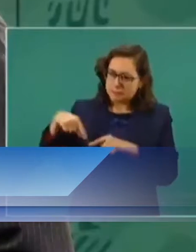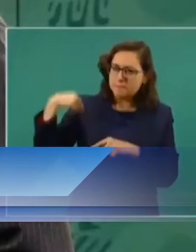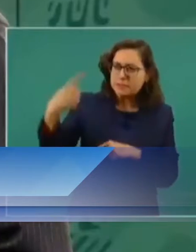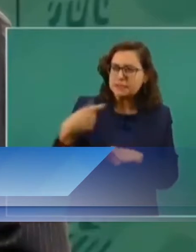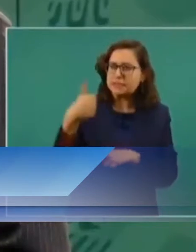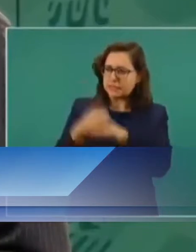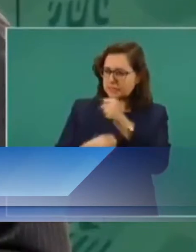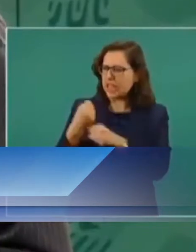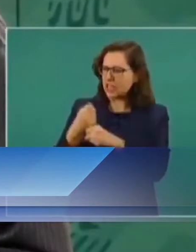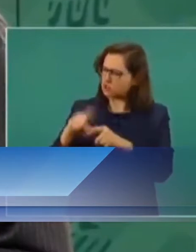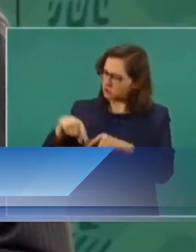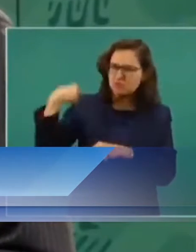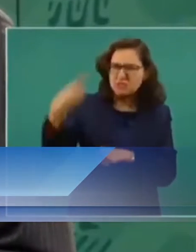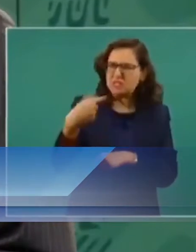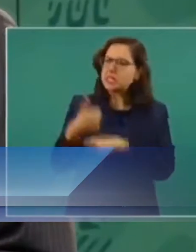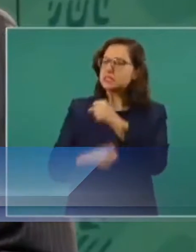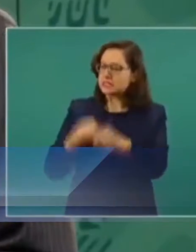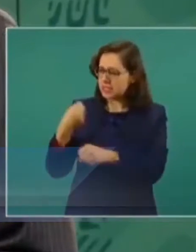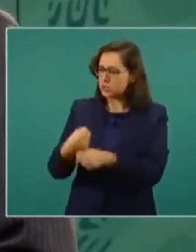Relíjase.